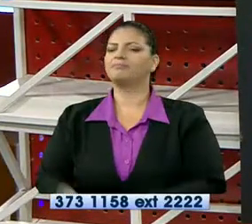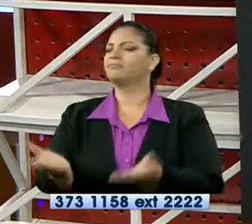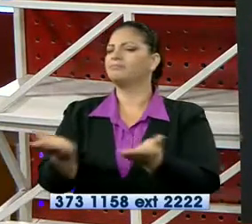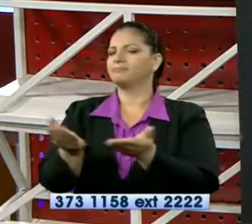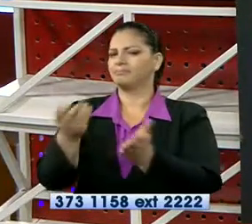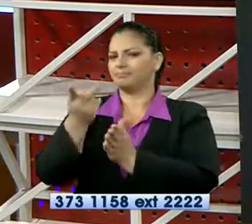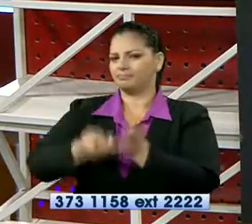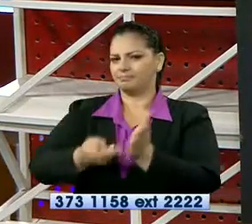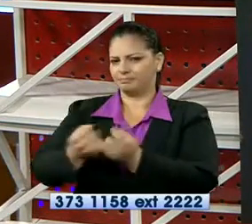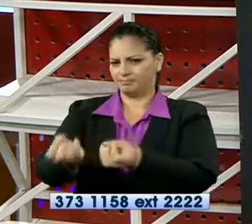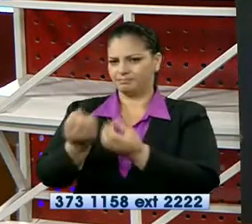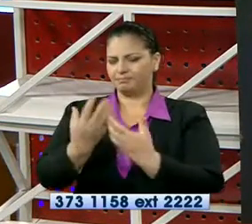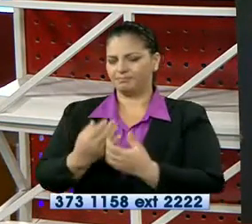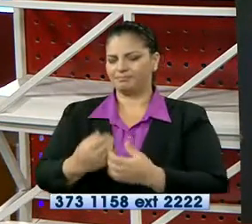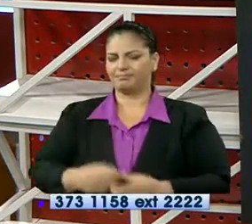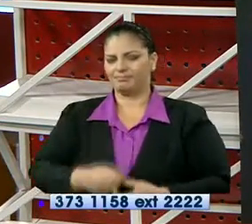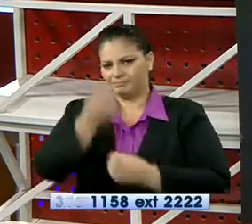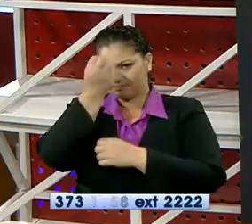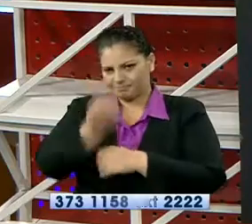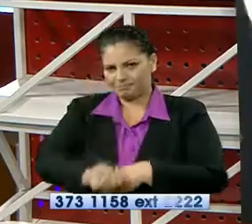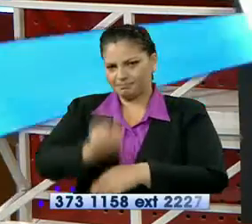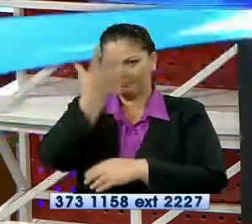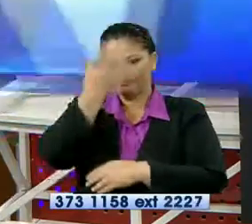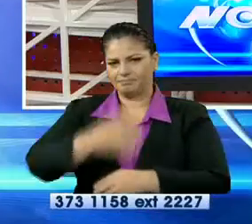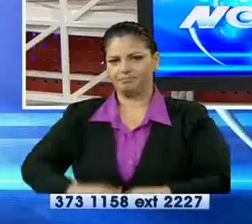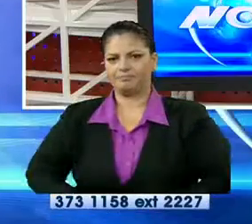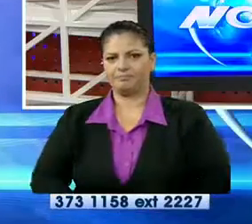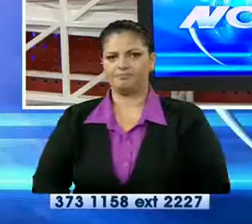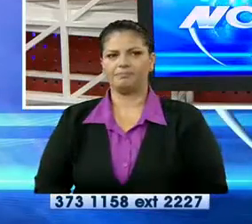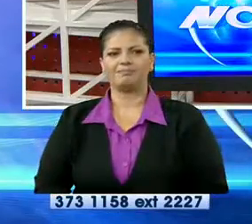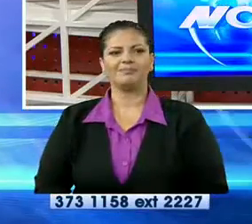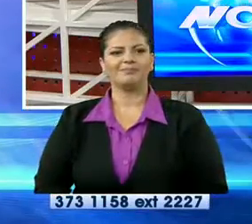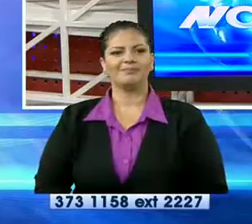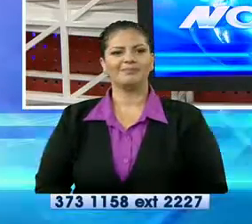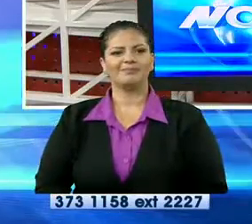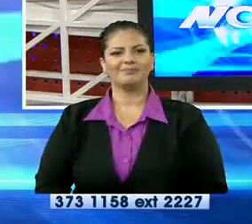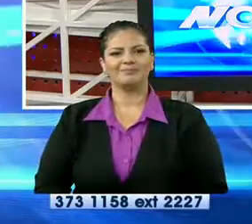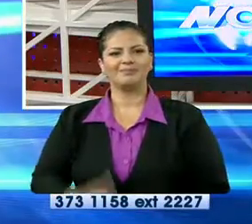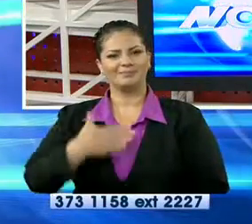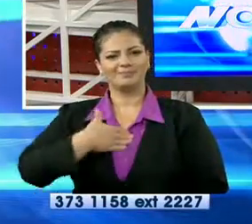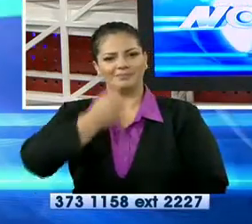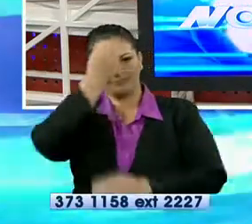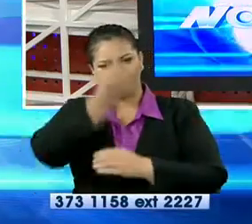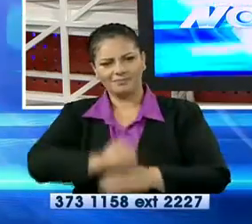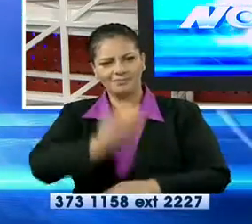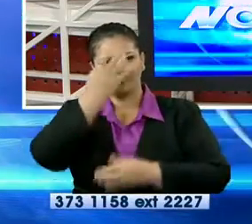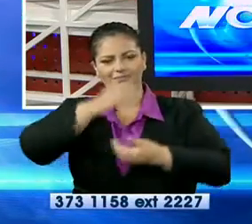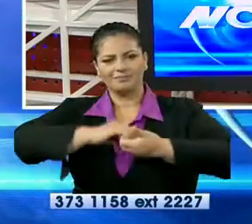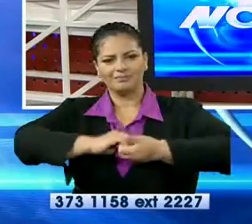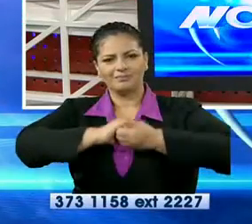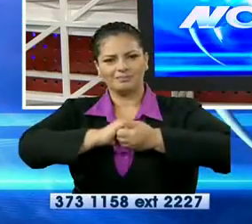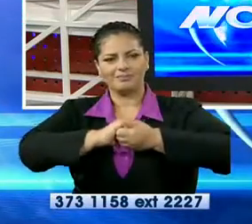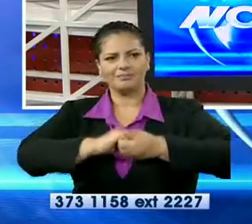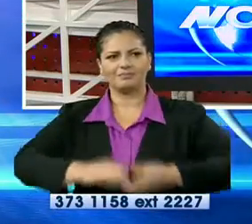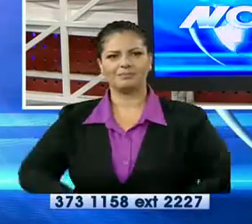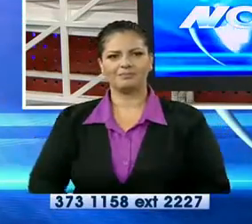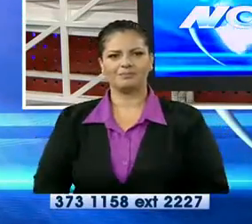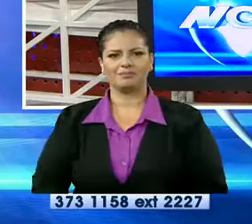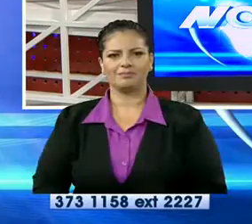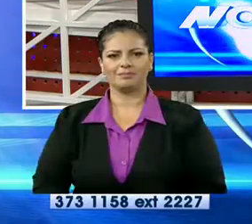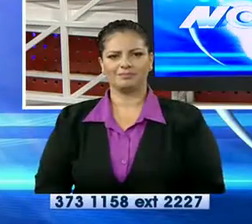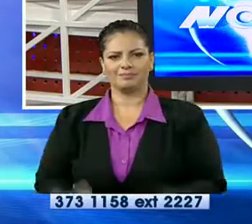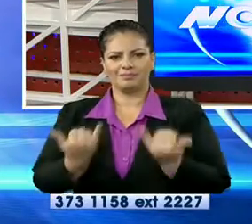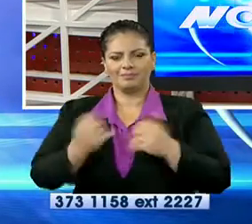Jorge, buenos días. Buenos días. ¿Qué tal? Muy buenos días. ¿Cómo estás, Jorge? Hugo, Luisa y amigos televidentes. Esta